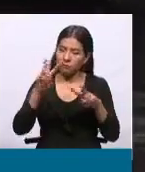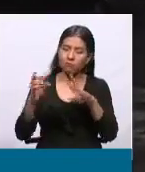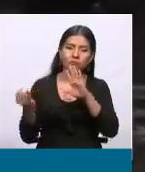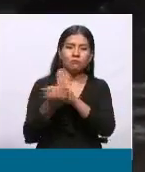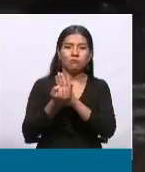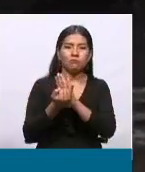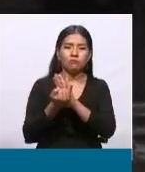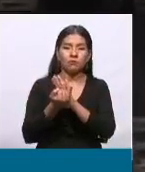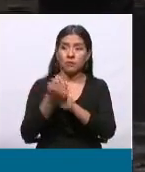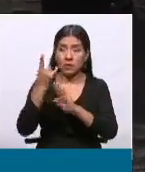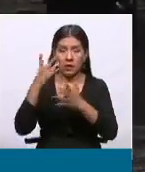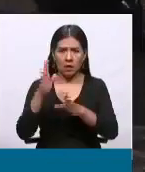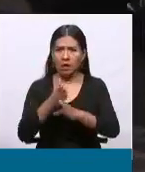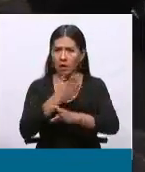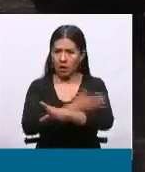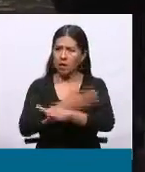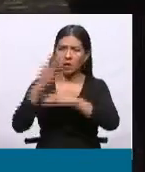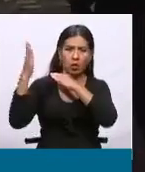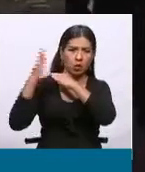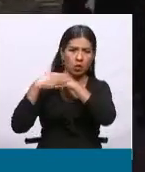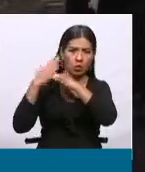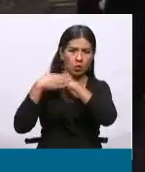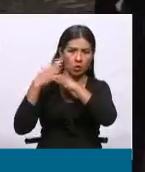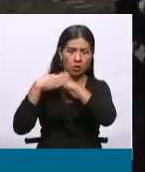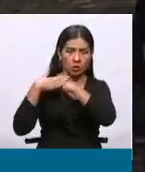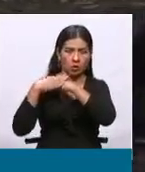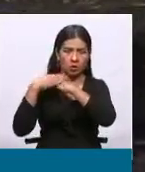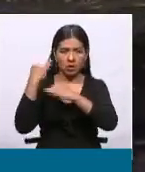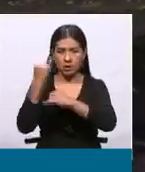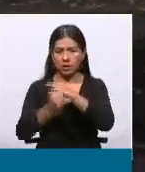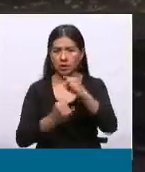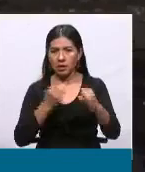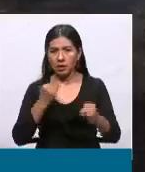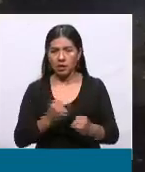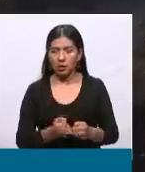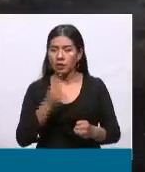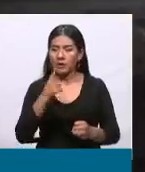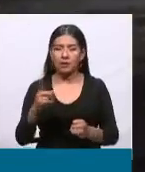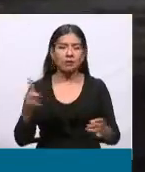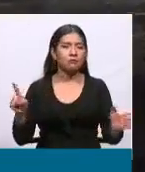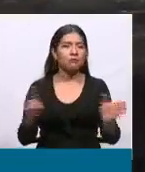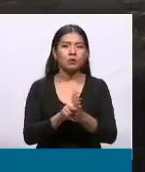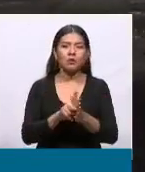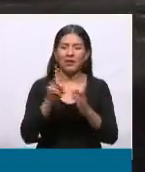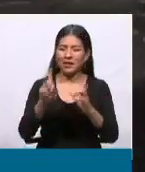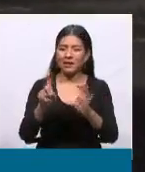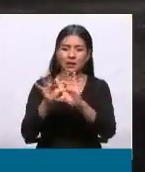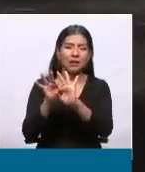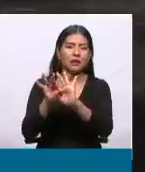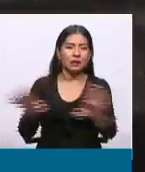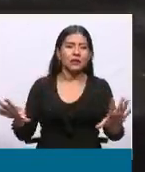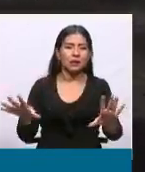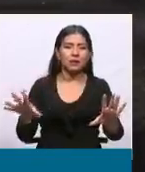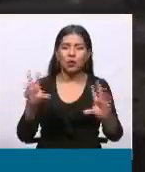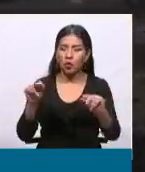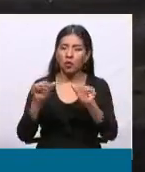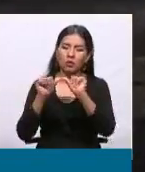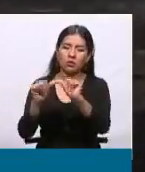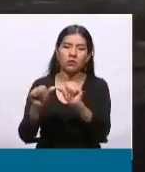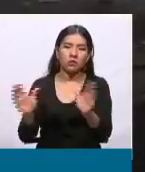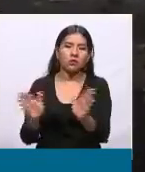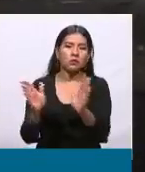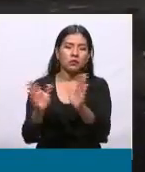una recomendación muy fuerte de poder desarticular estos grupos irregulares. Es una responsabilidad del